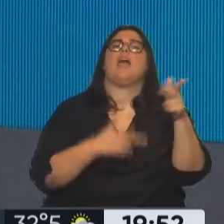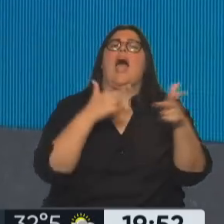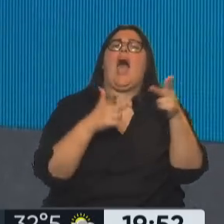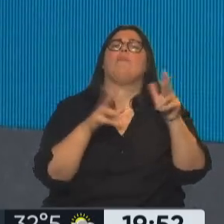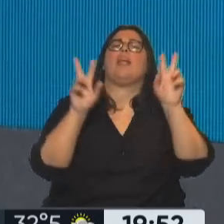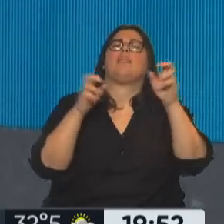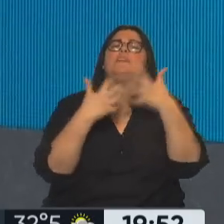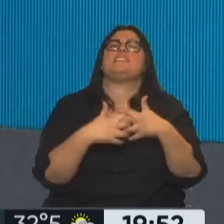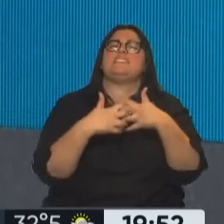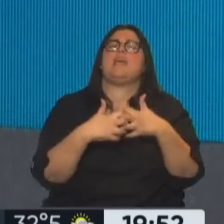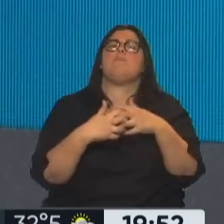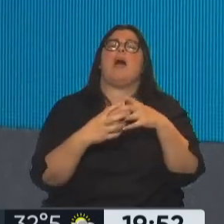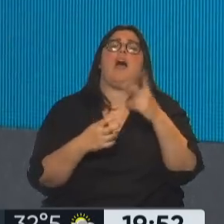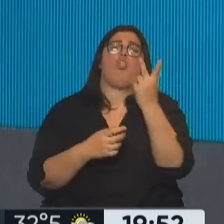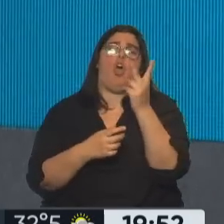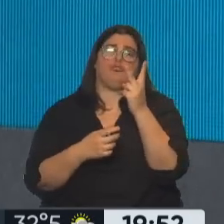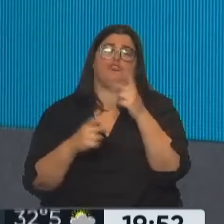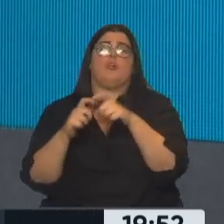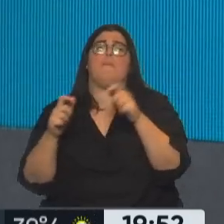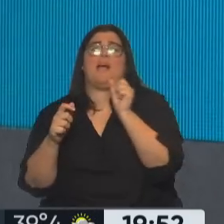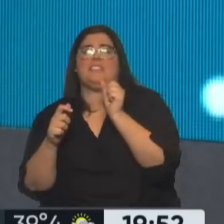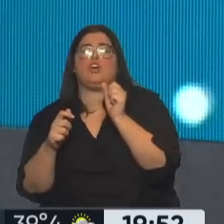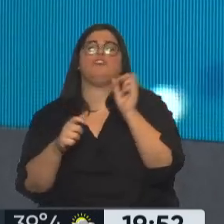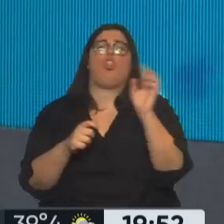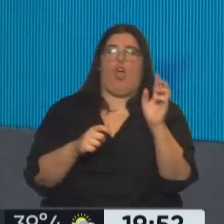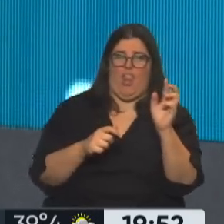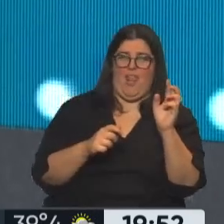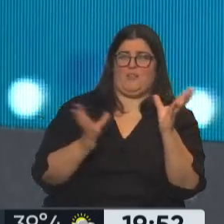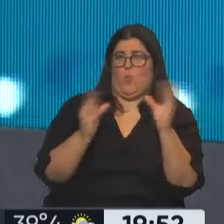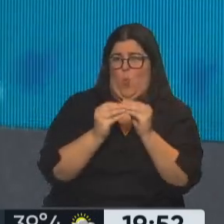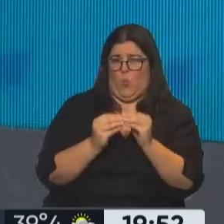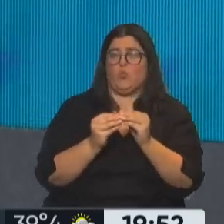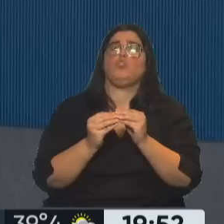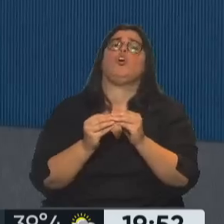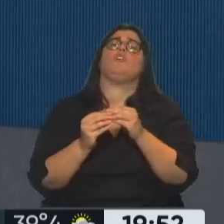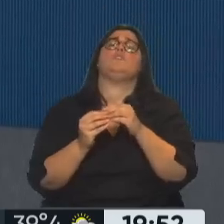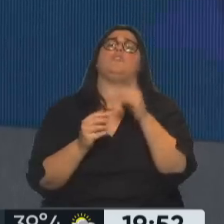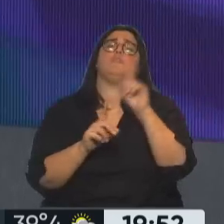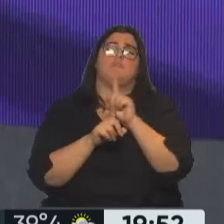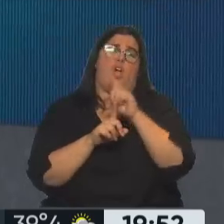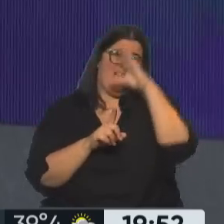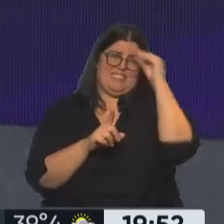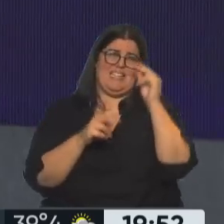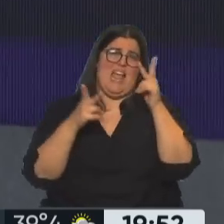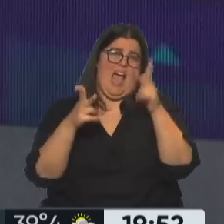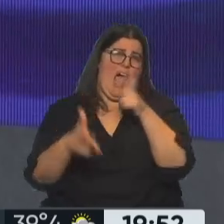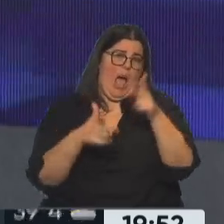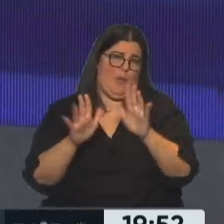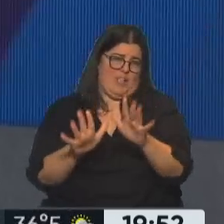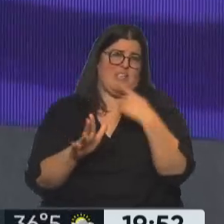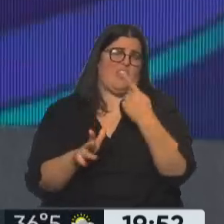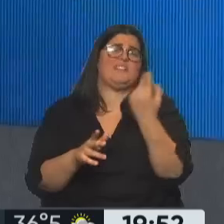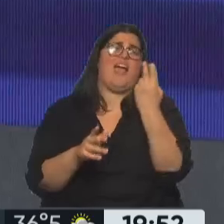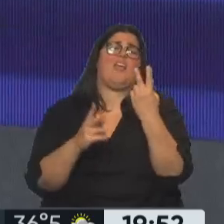bimonetaria. Directamente, bueno, esto es lo que habla Cristina, de lo que viene diciendo Cristina. Hay una economía bimonetaria, esta es la realidad que tenemos. De hecho, claro. Sí. De